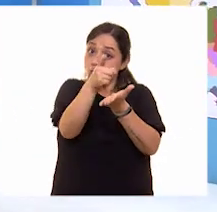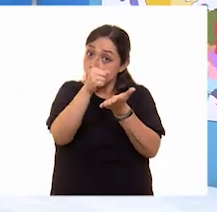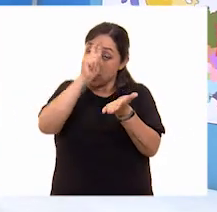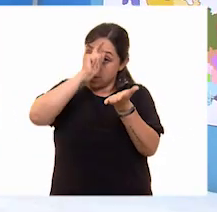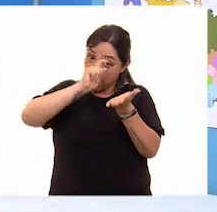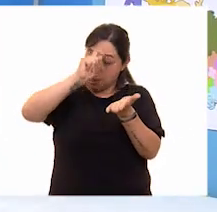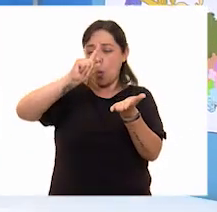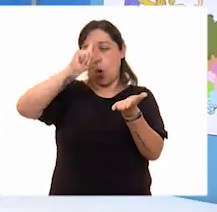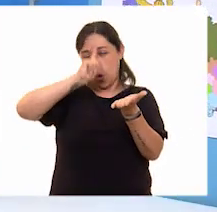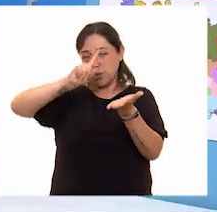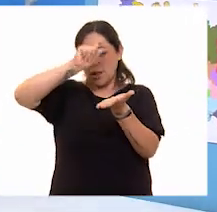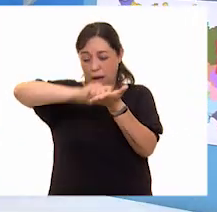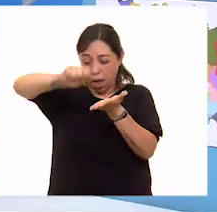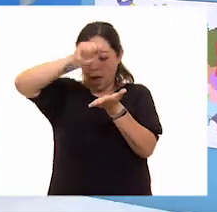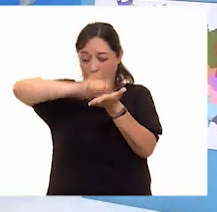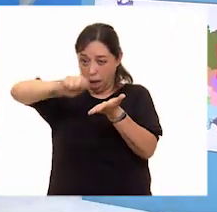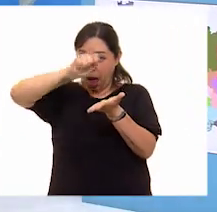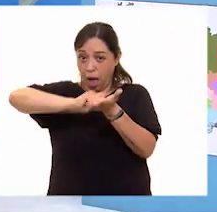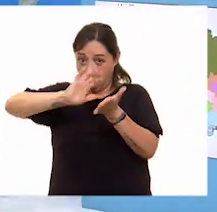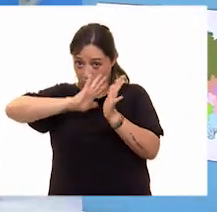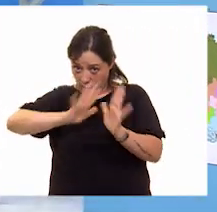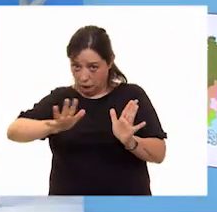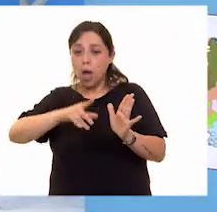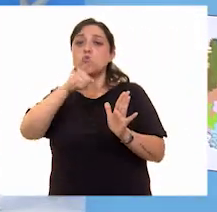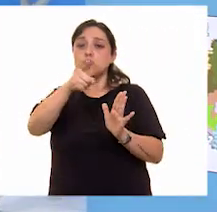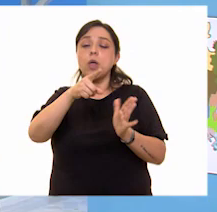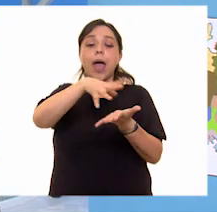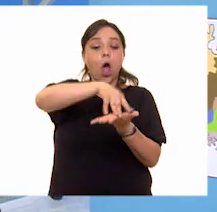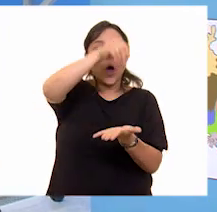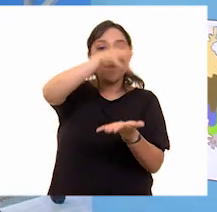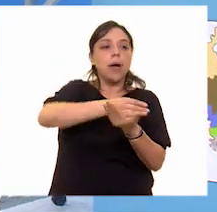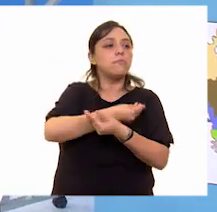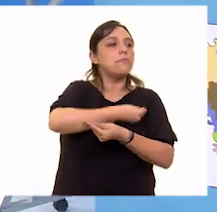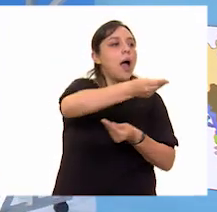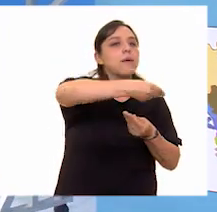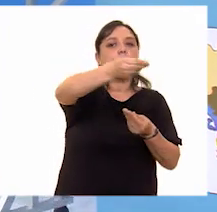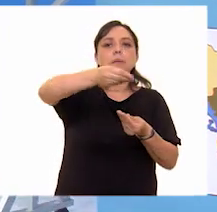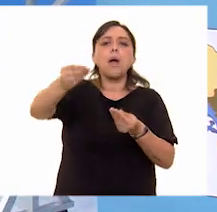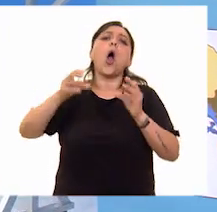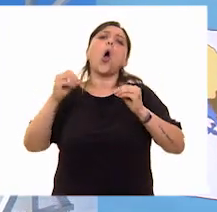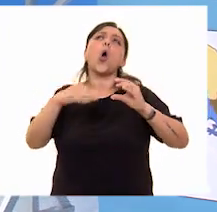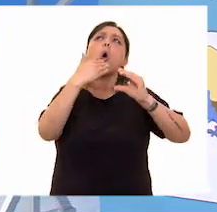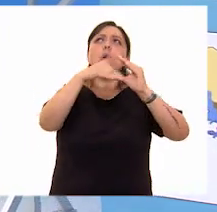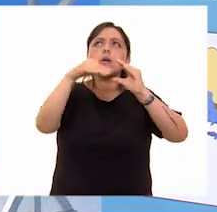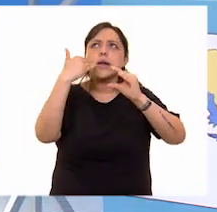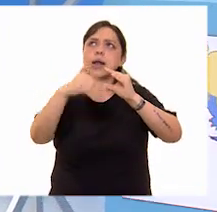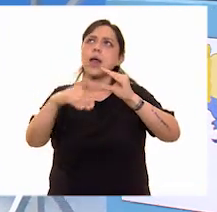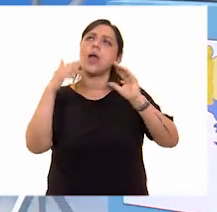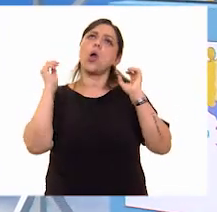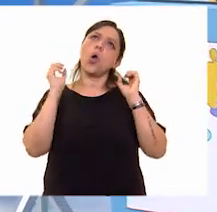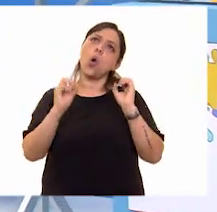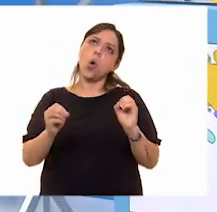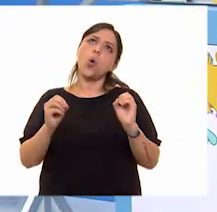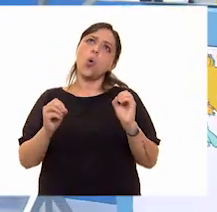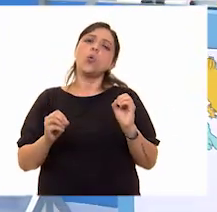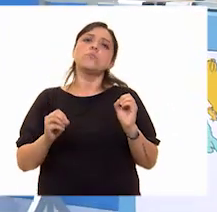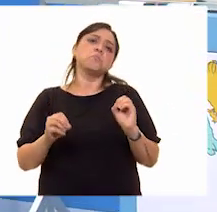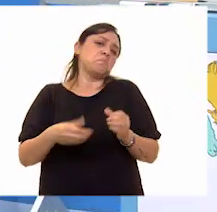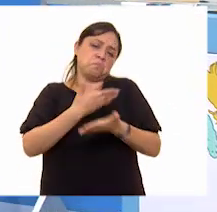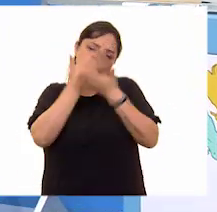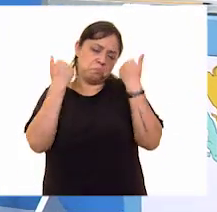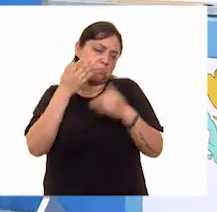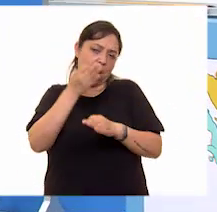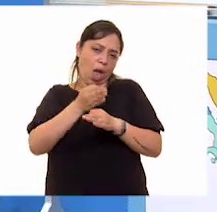y repartir copias o mandarlas por correo o en algún formato digital, ya que por ahora estamos